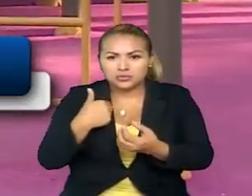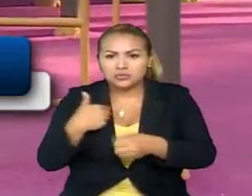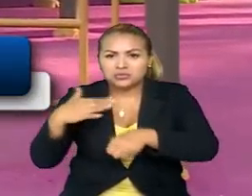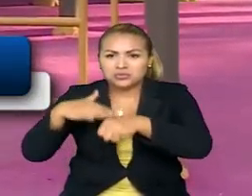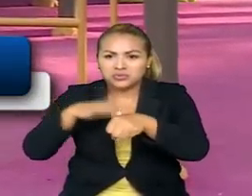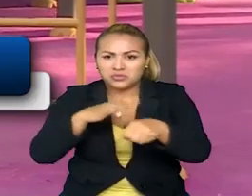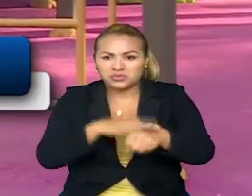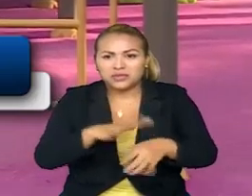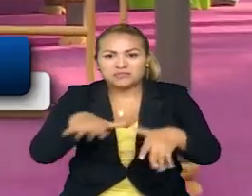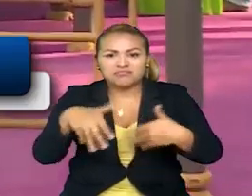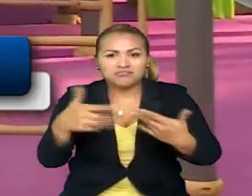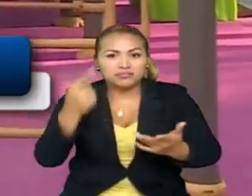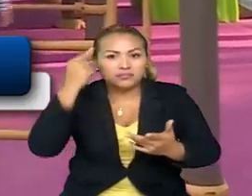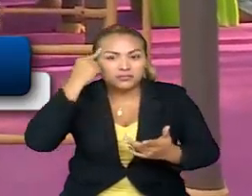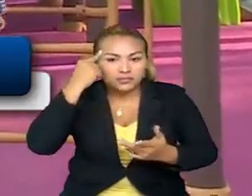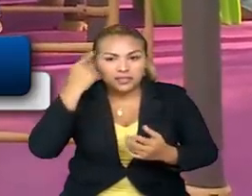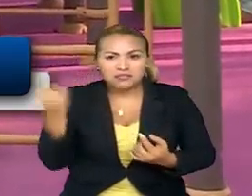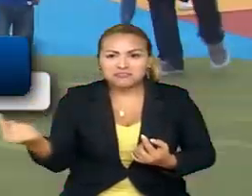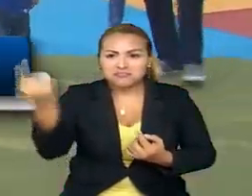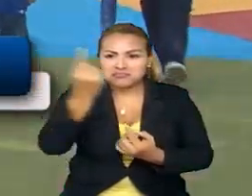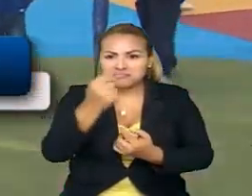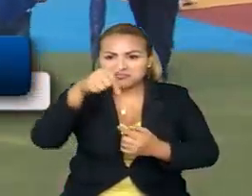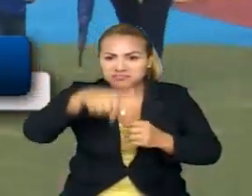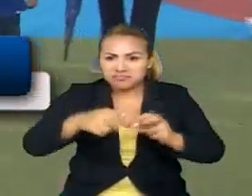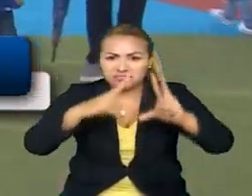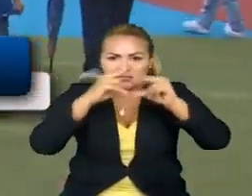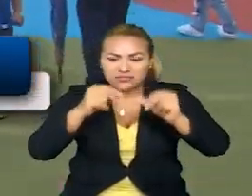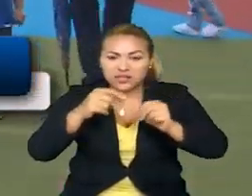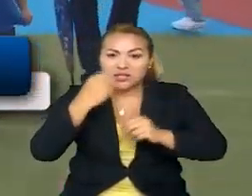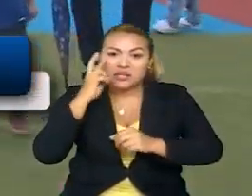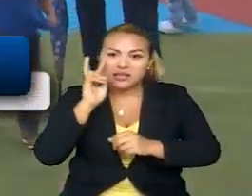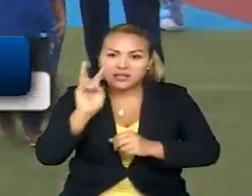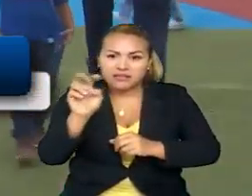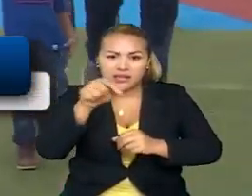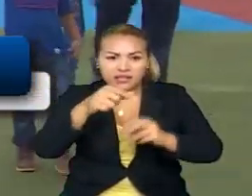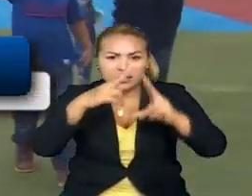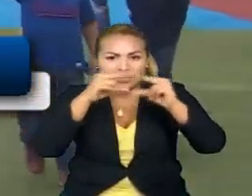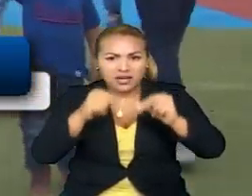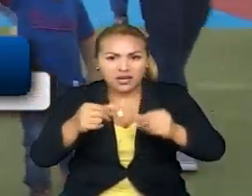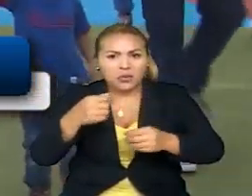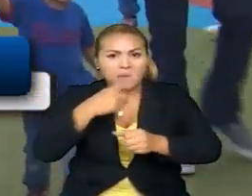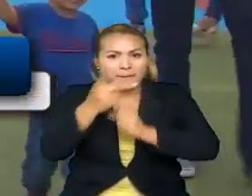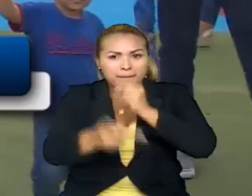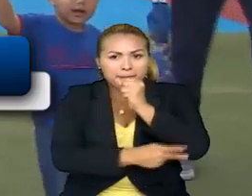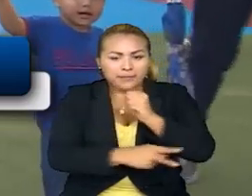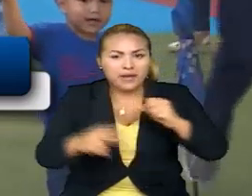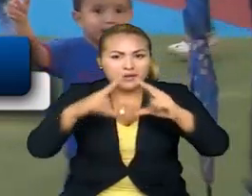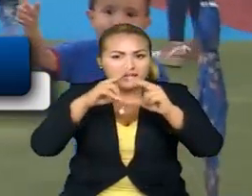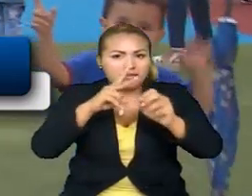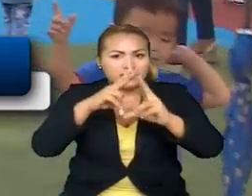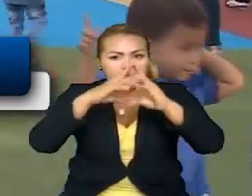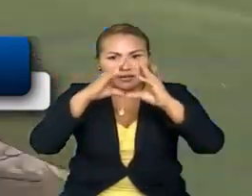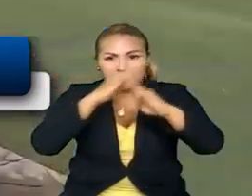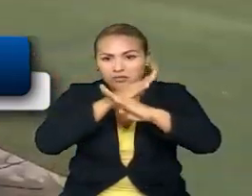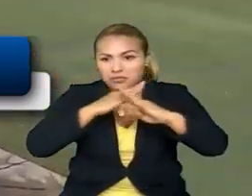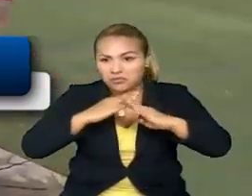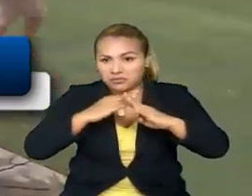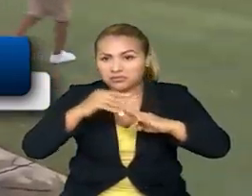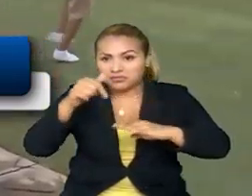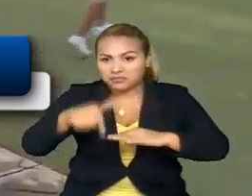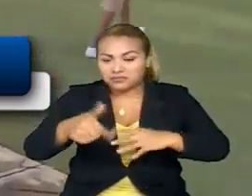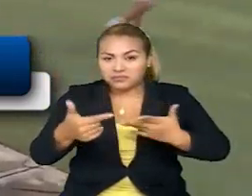opina que vengan a nicaragua y que se den cuenta que nicaragua es un país de paz que se den cuenta de que nosotros estamos